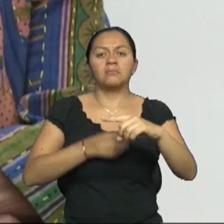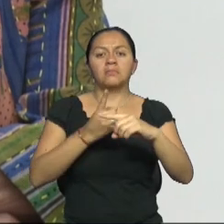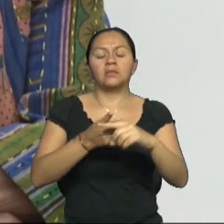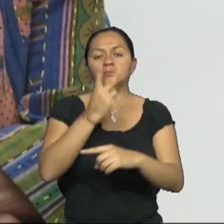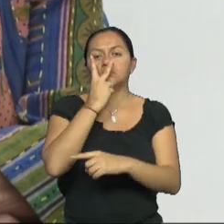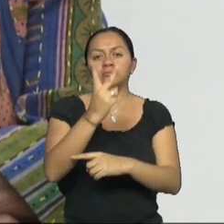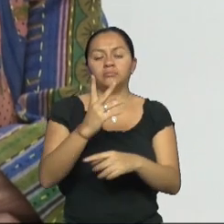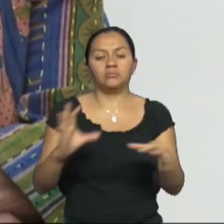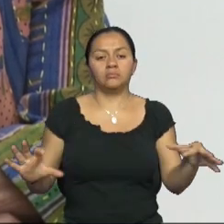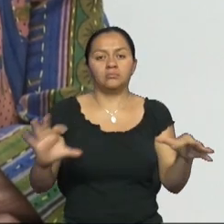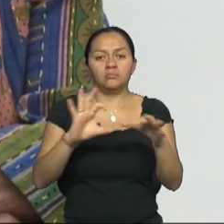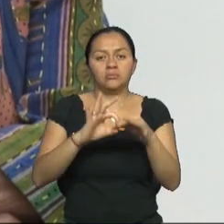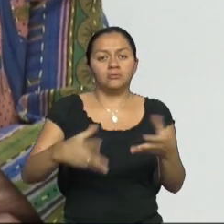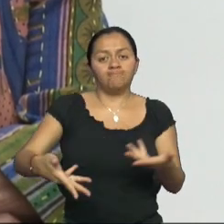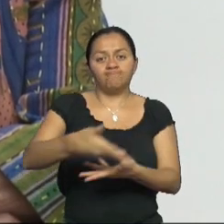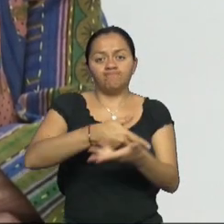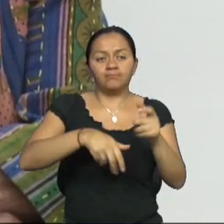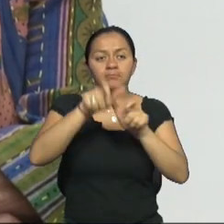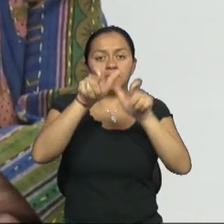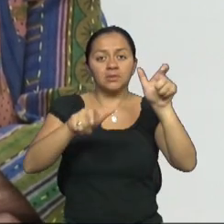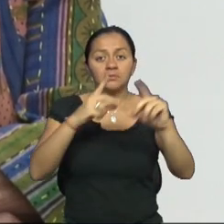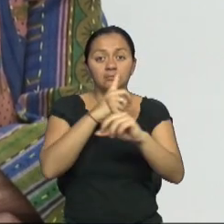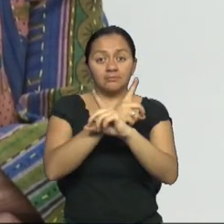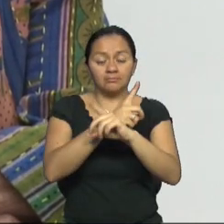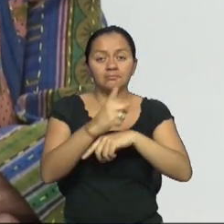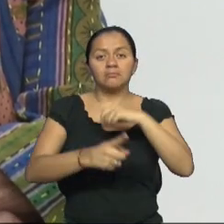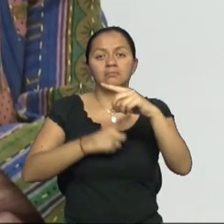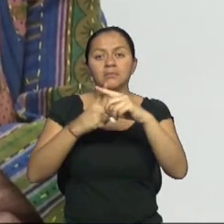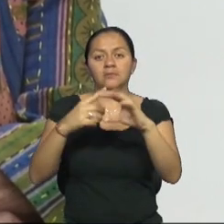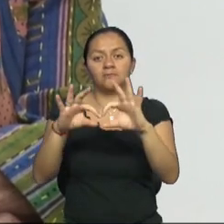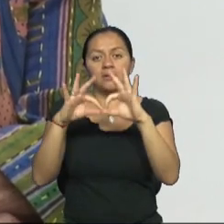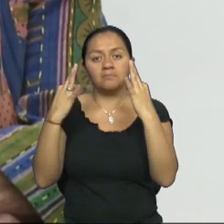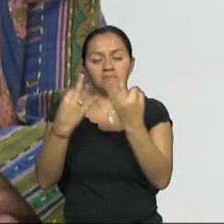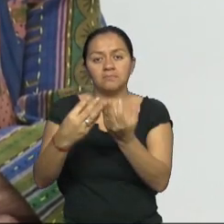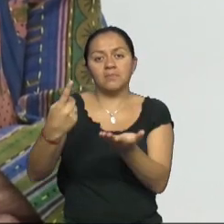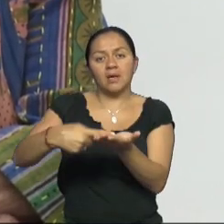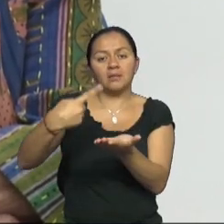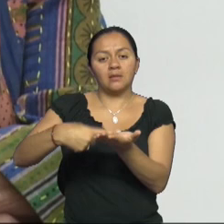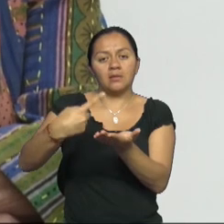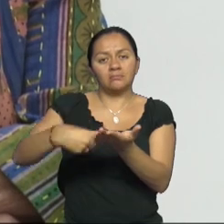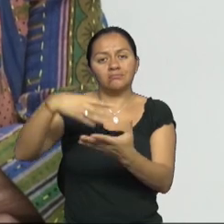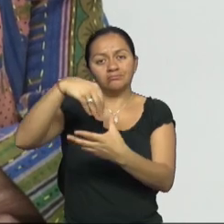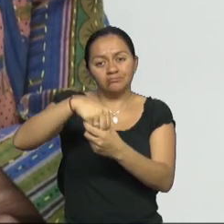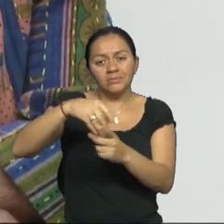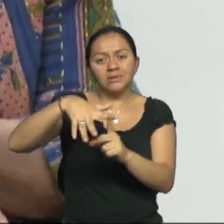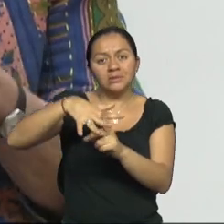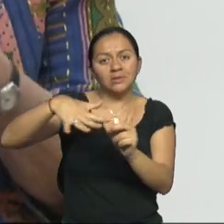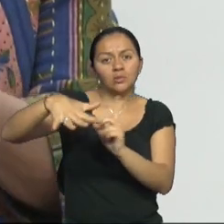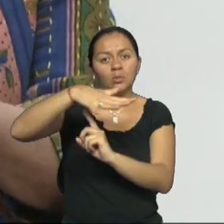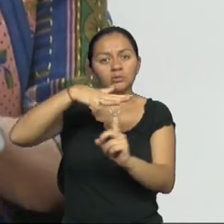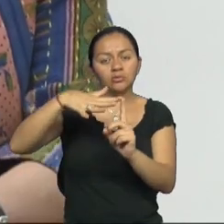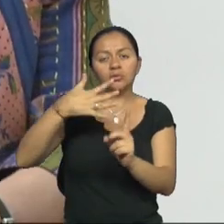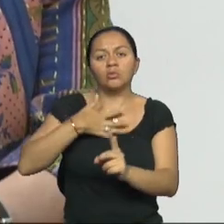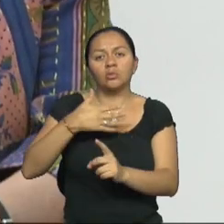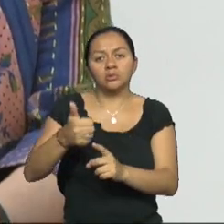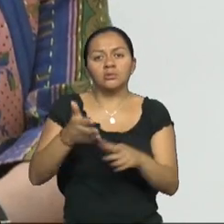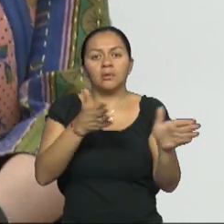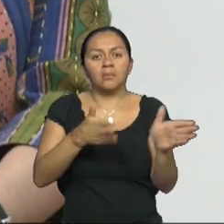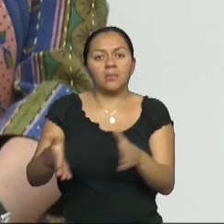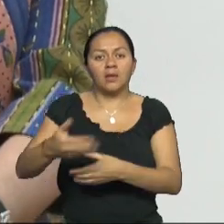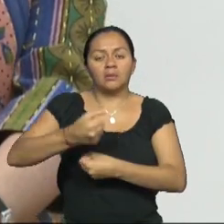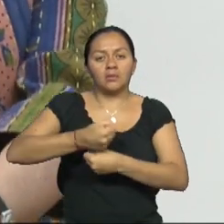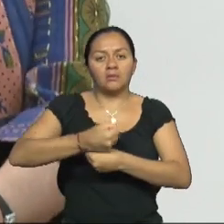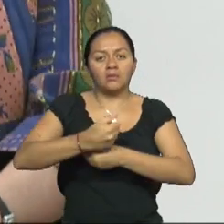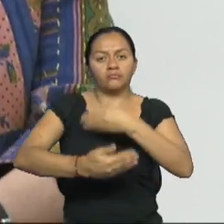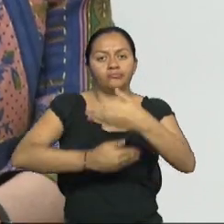en conjunto con la persona con discapacidad y su familia un análisis de su situación y un plan de acción para